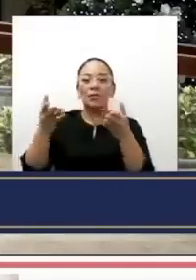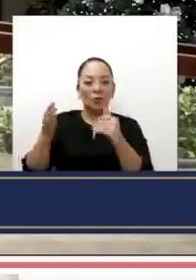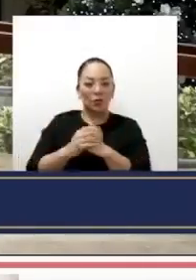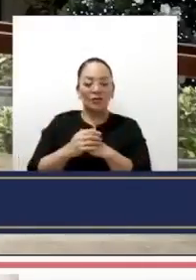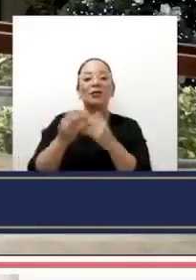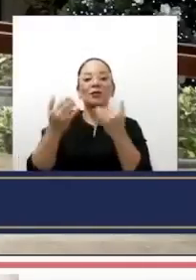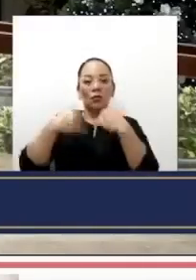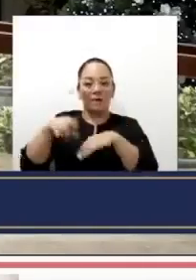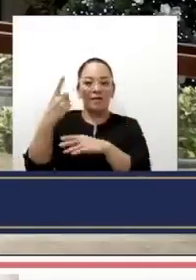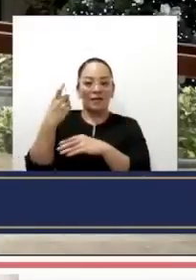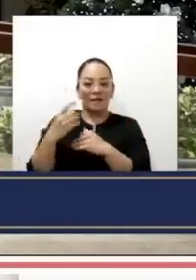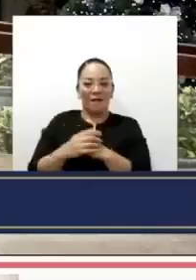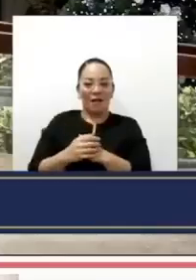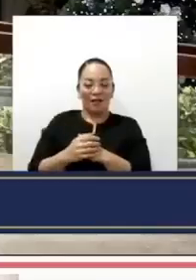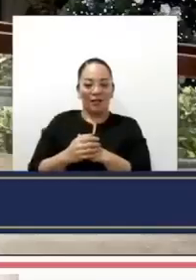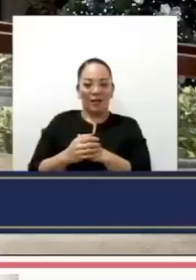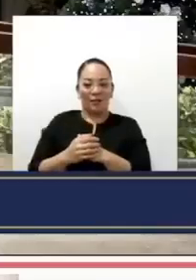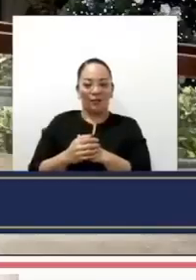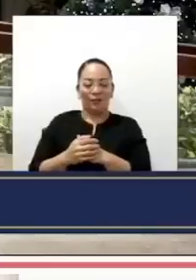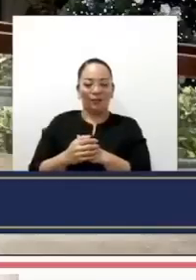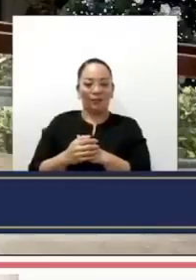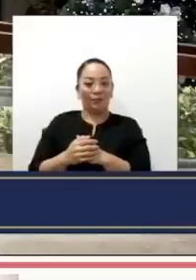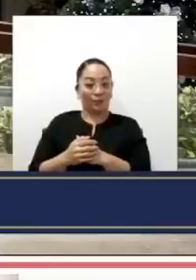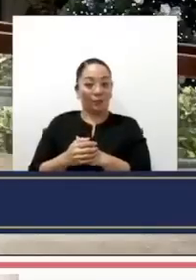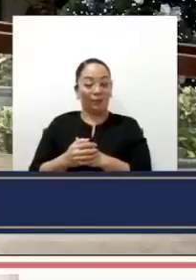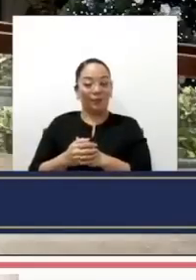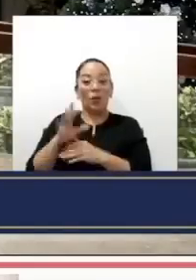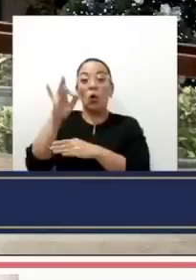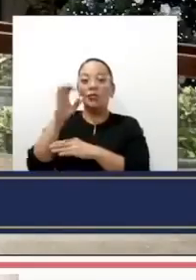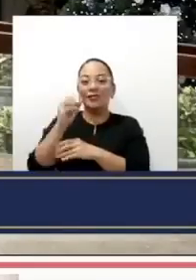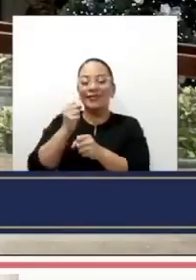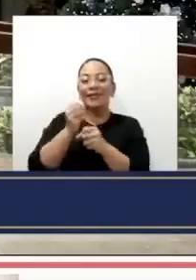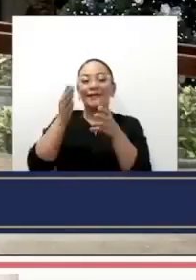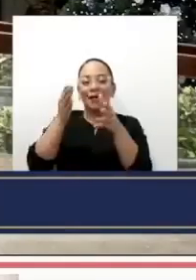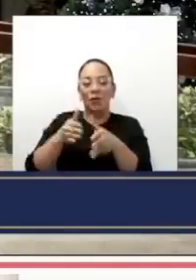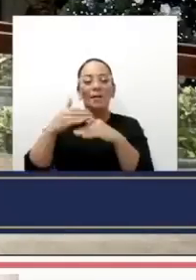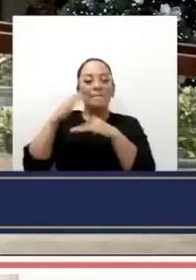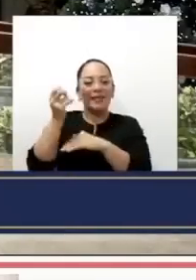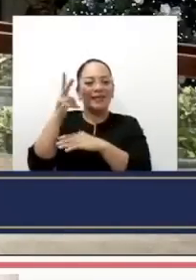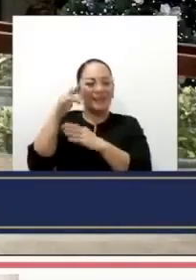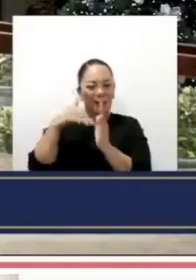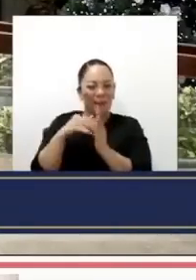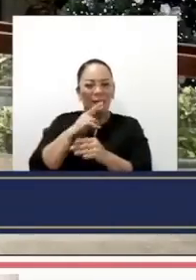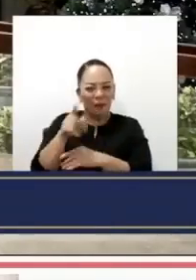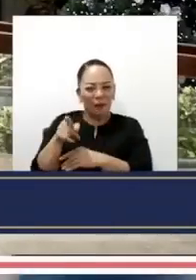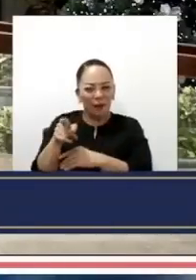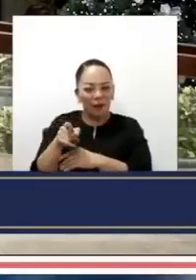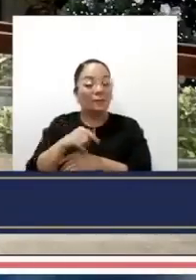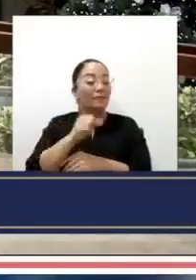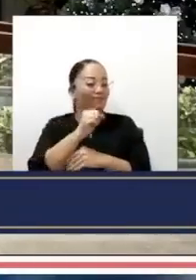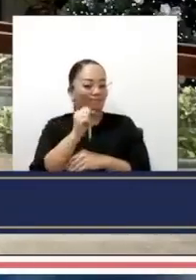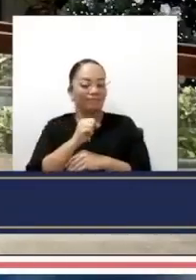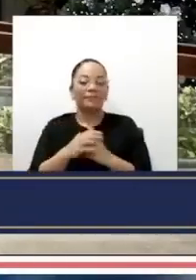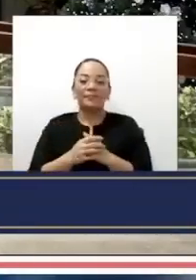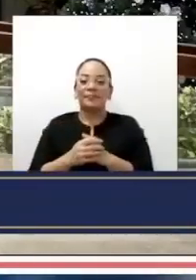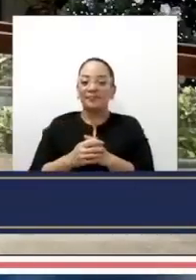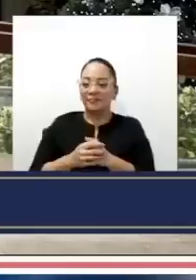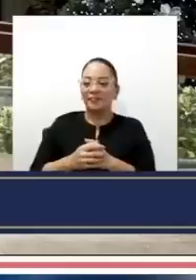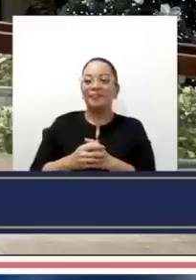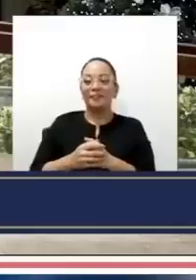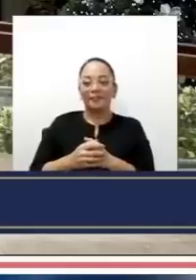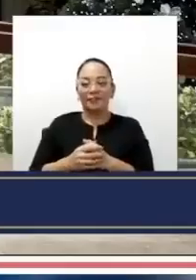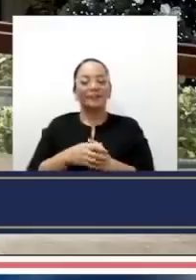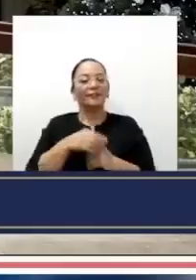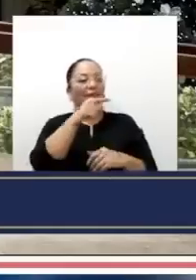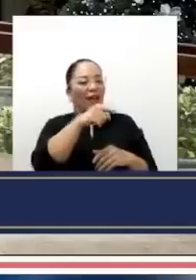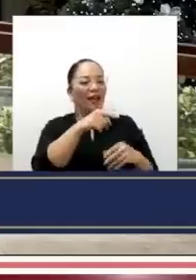nos hacen falta, y este es el Frente Unido de 80 trabajadores de más de 13,000. Así es, y que está estorbando el tema de